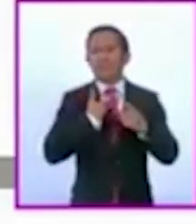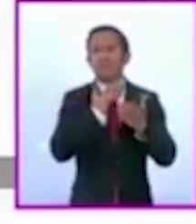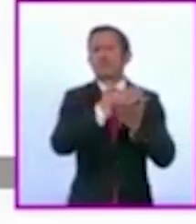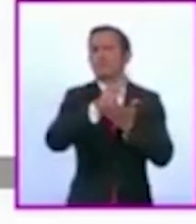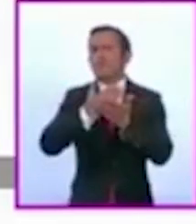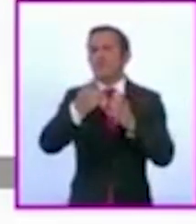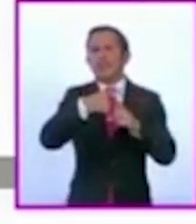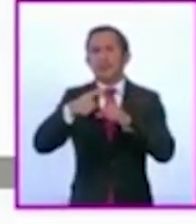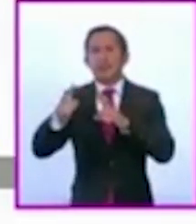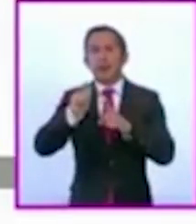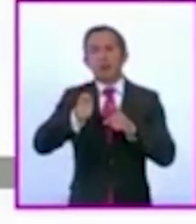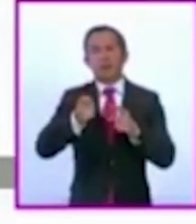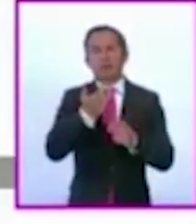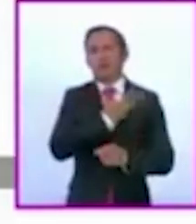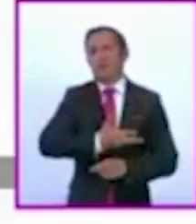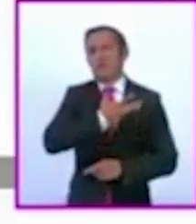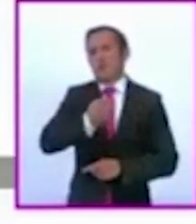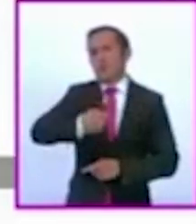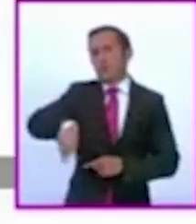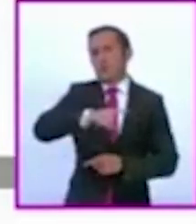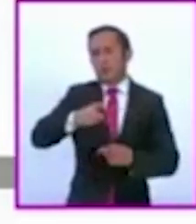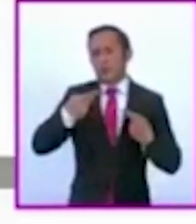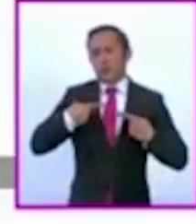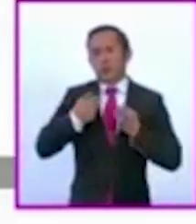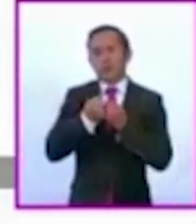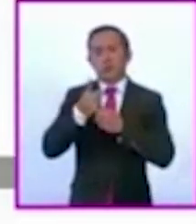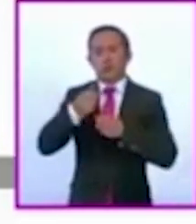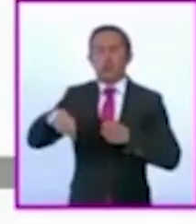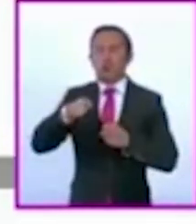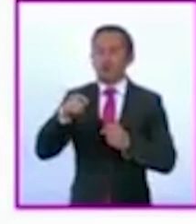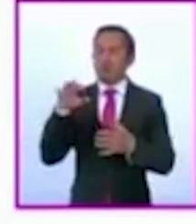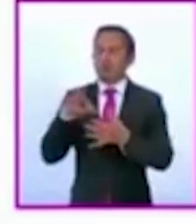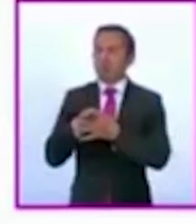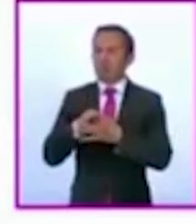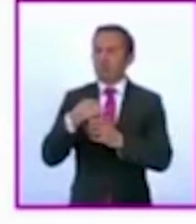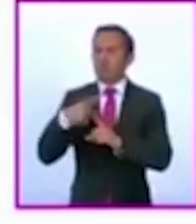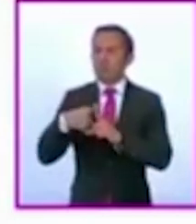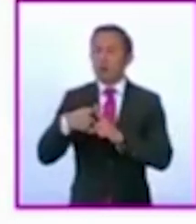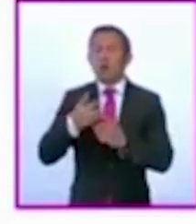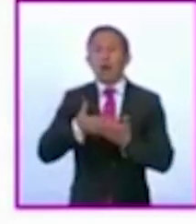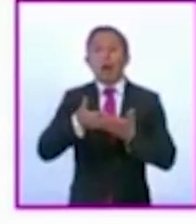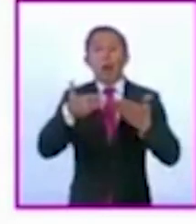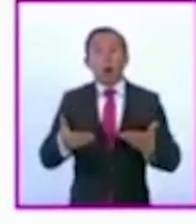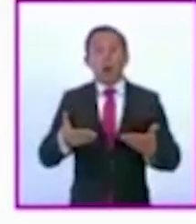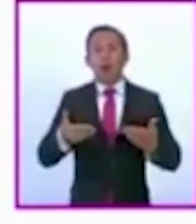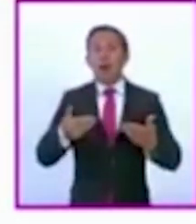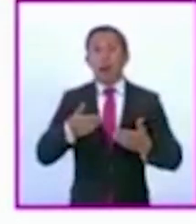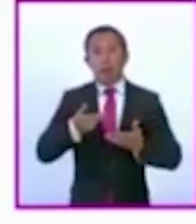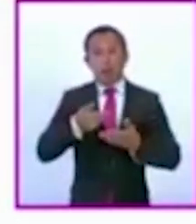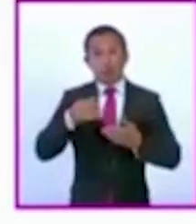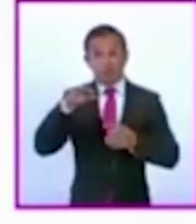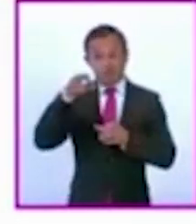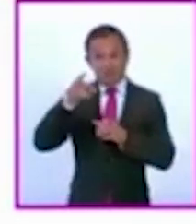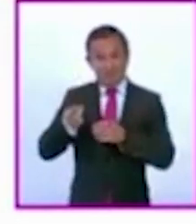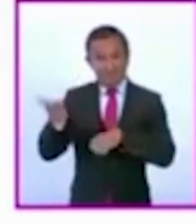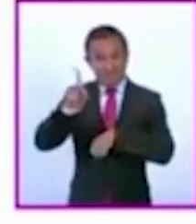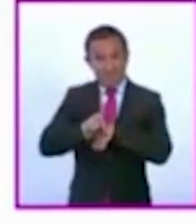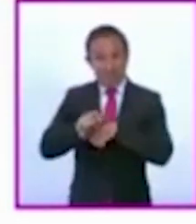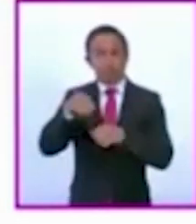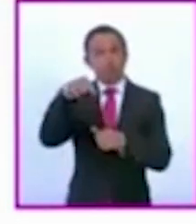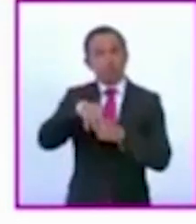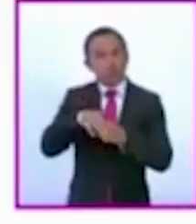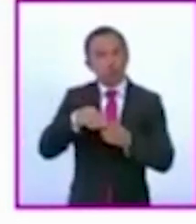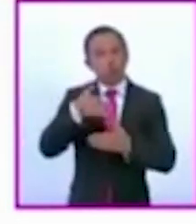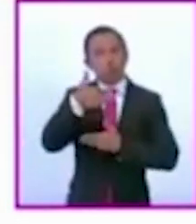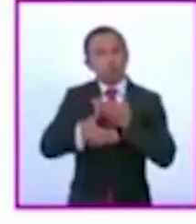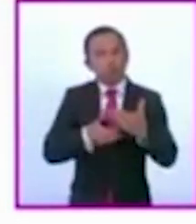enriquece como sociedad ahora nos toca a todos estar a la altura de este ejercicio democrático ejemplar y